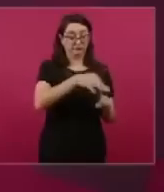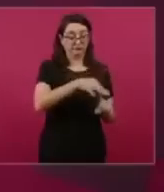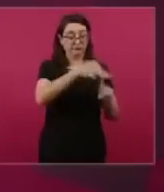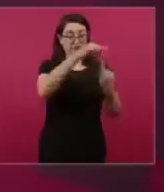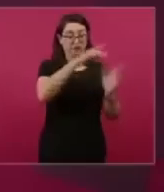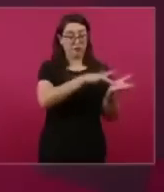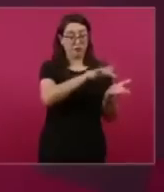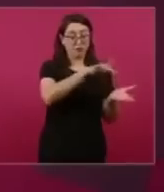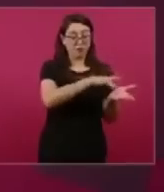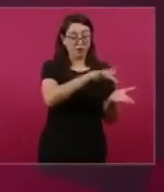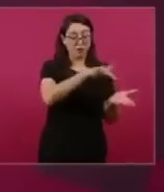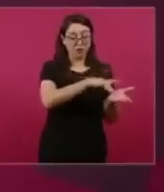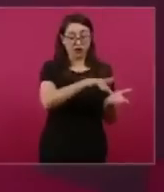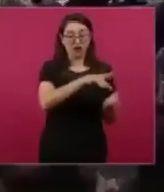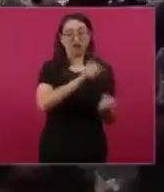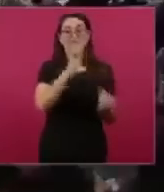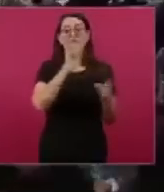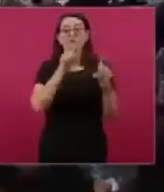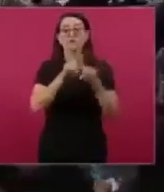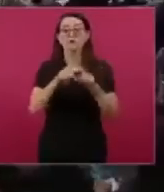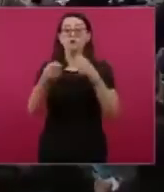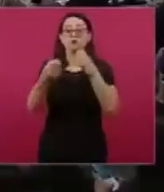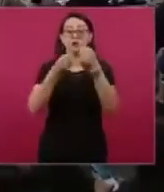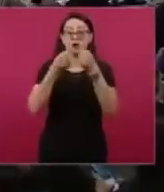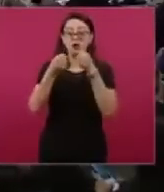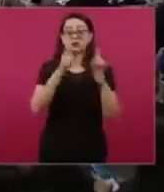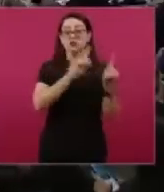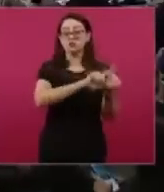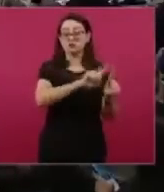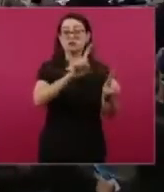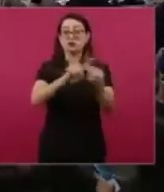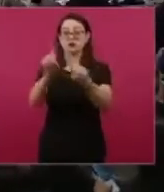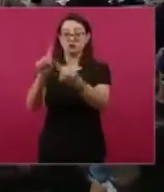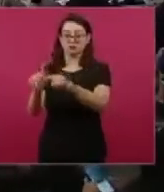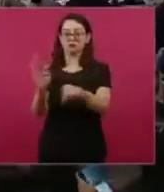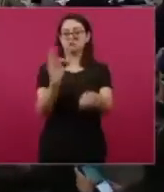el sol no creo yo creo que sí este